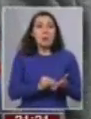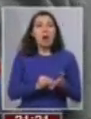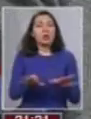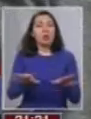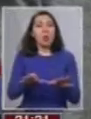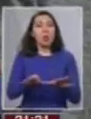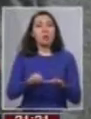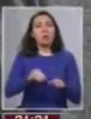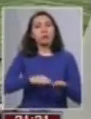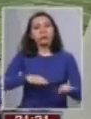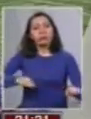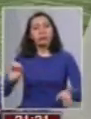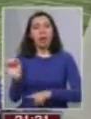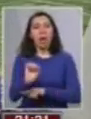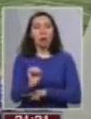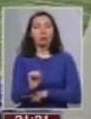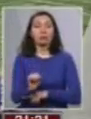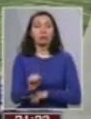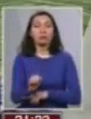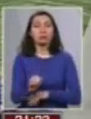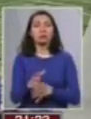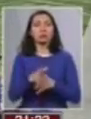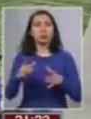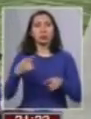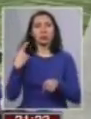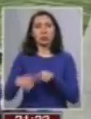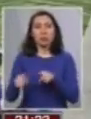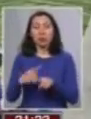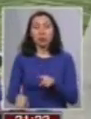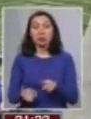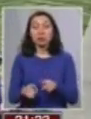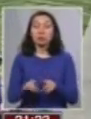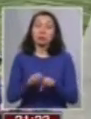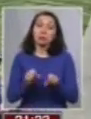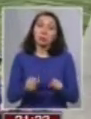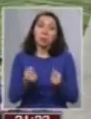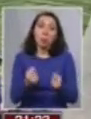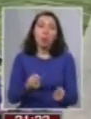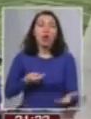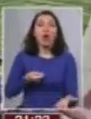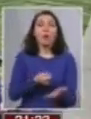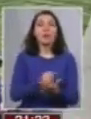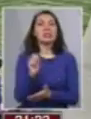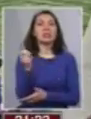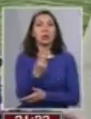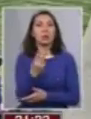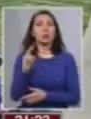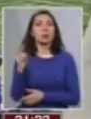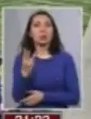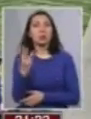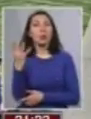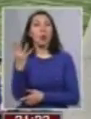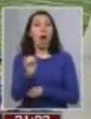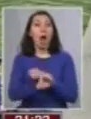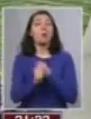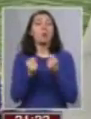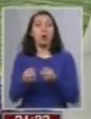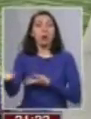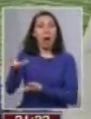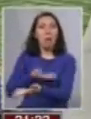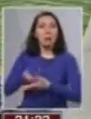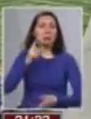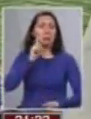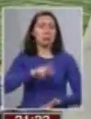del parque automotor. Con el exceso a crédito y los sectores más pudientes lo pueden hacer, podrán comprar un segundo, un tercer, un cuarto automóvil sin